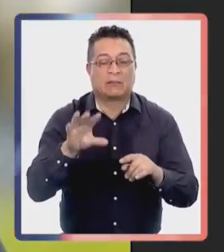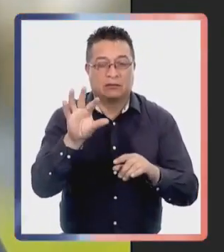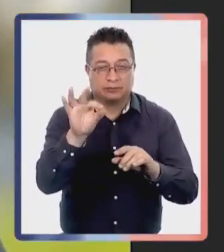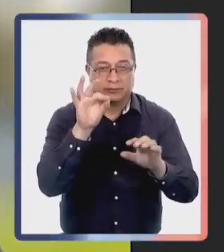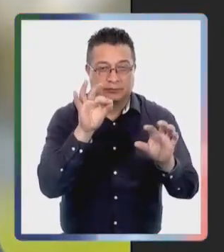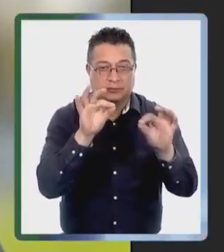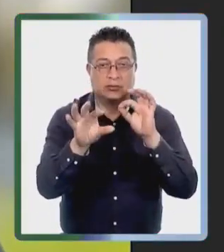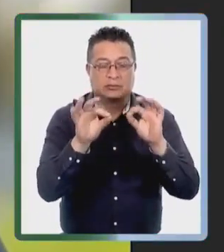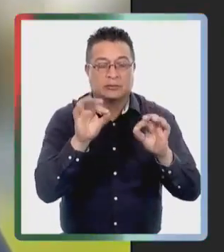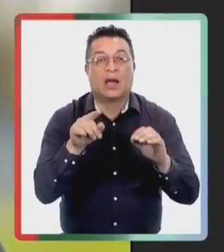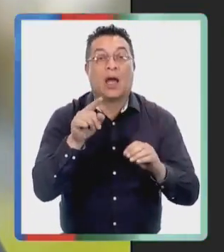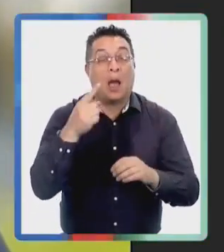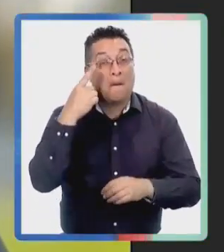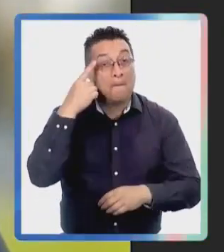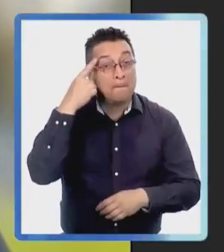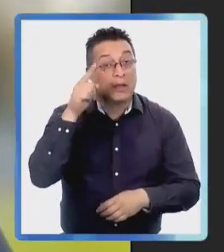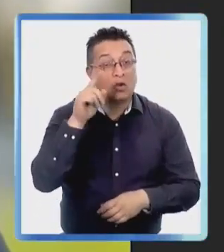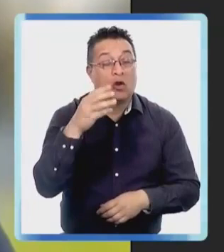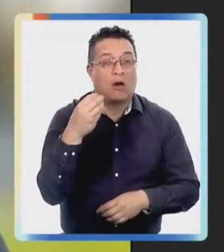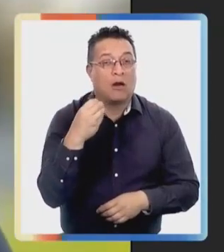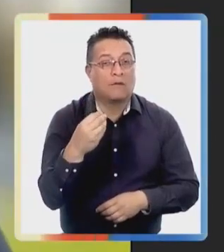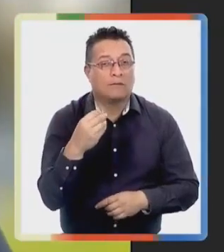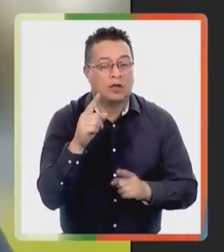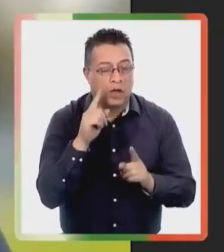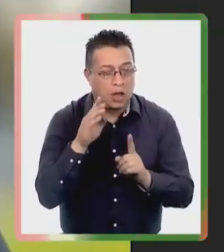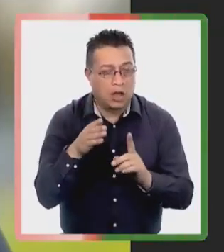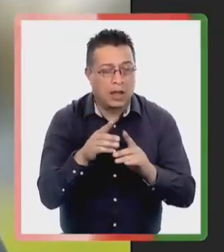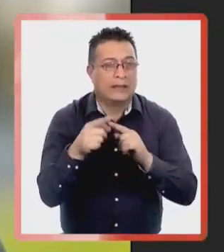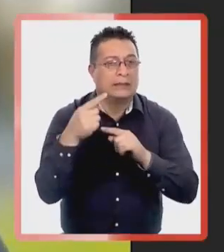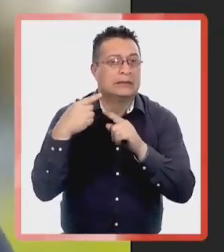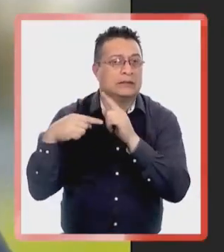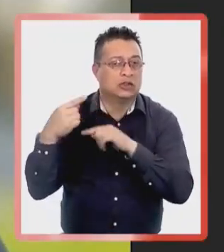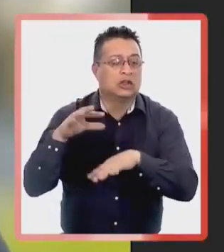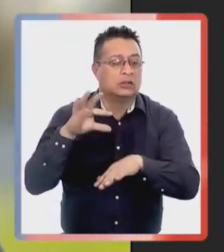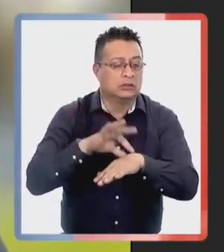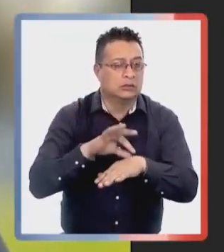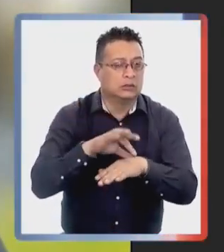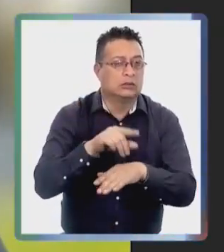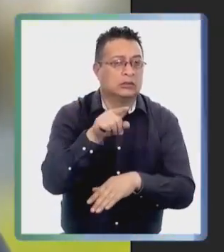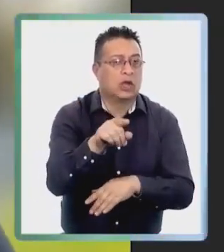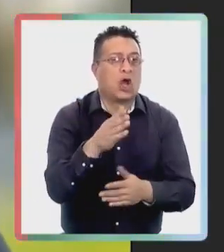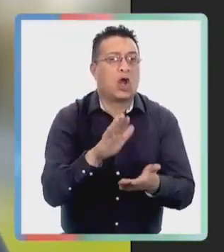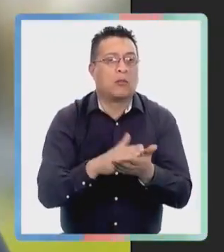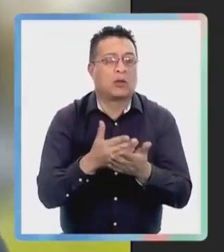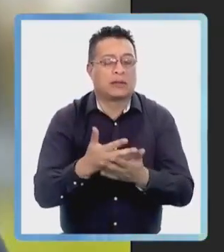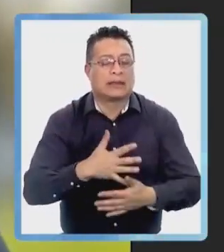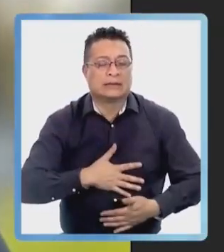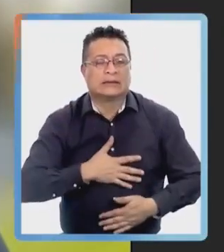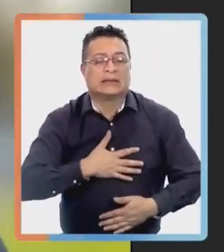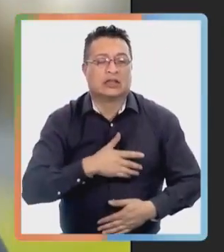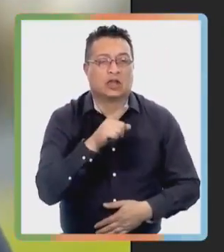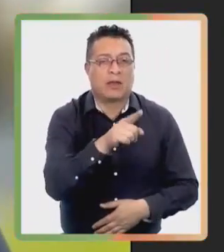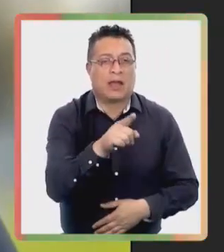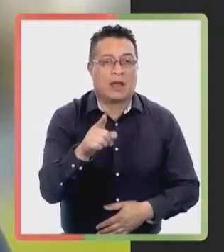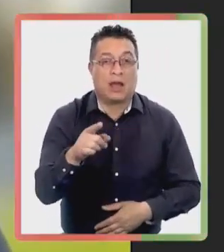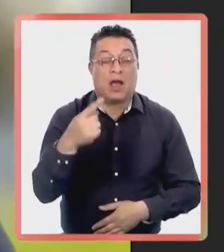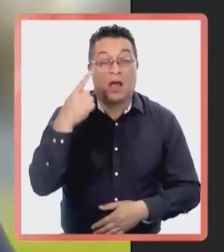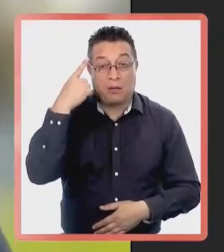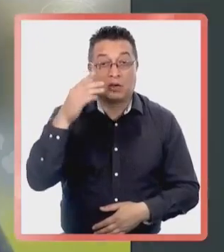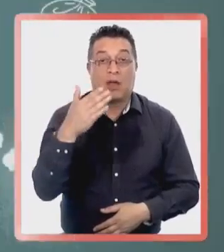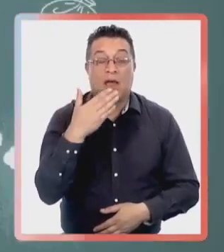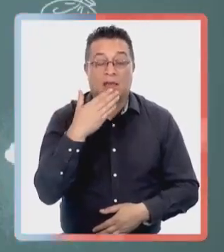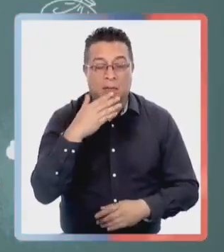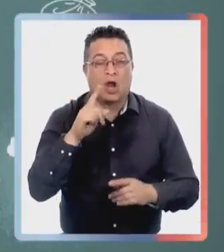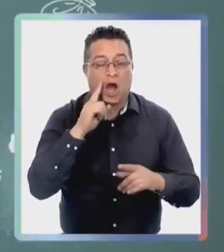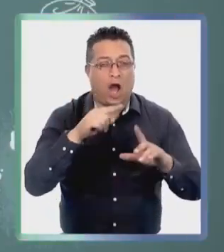el diagnóstico, pero uno está muy, muy bien orientado con una buena historia clínica, sabiendo cuáles son los síntomas que presenta el paciente. Pero existe también